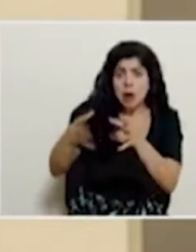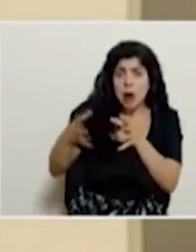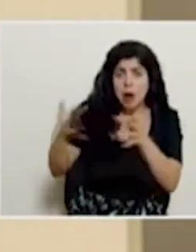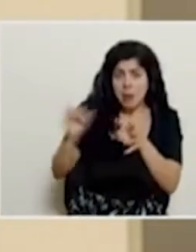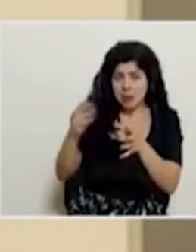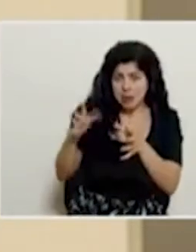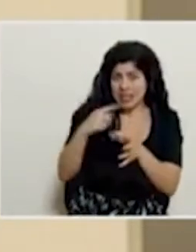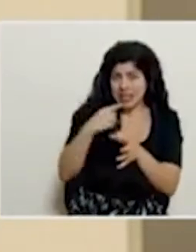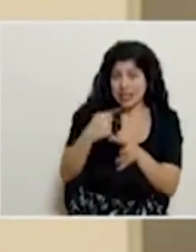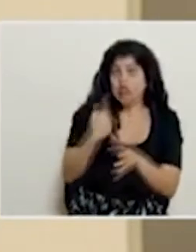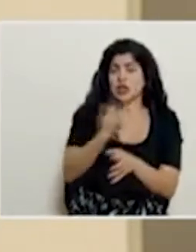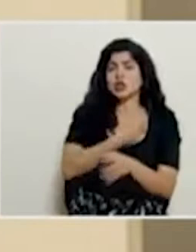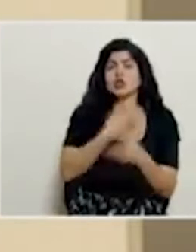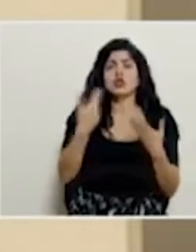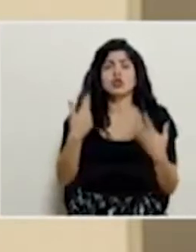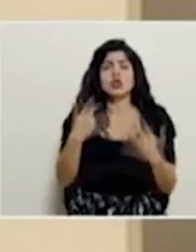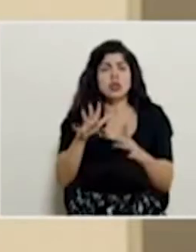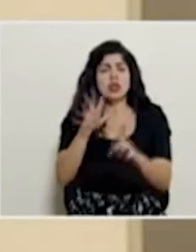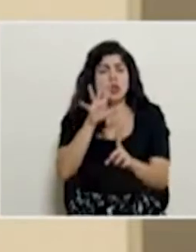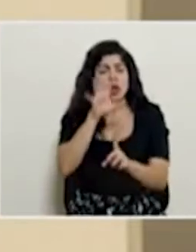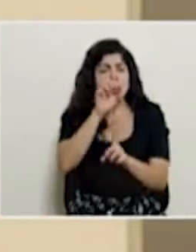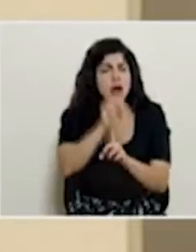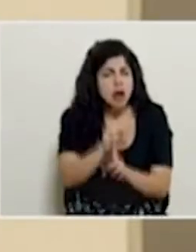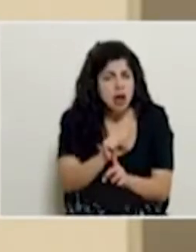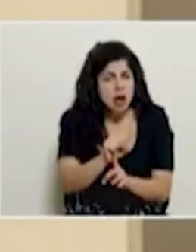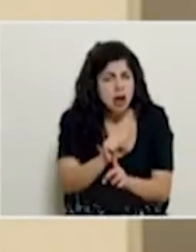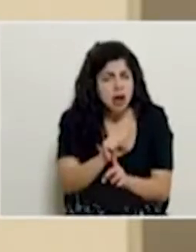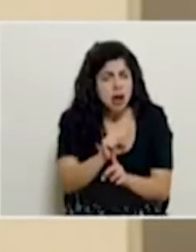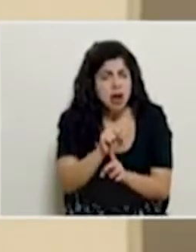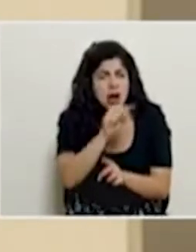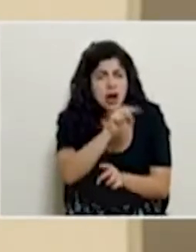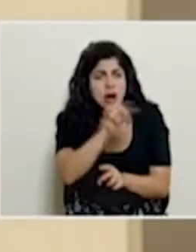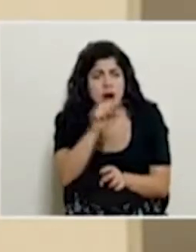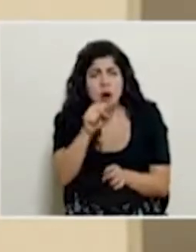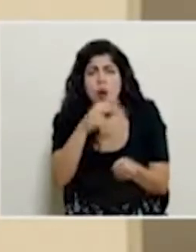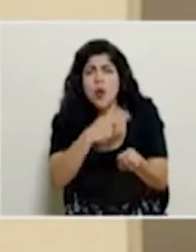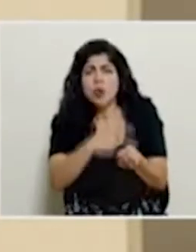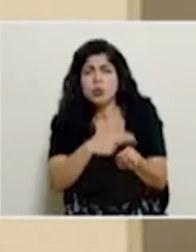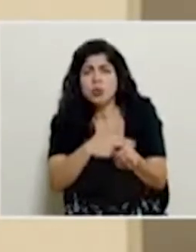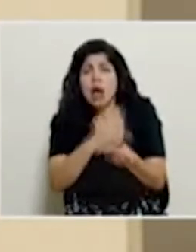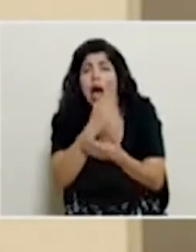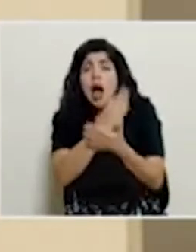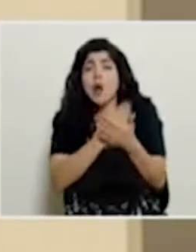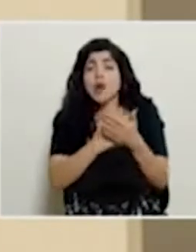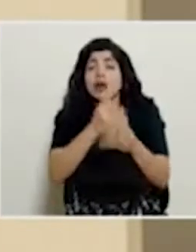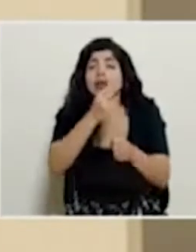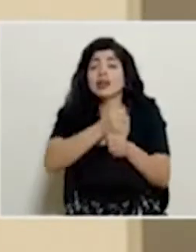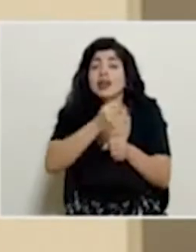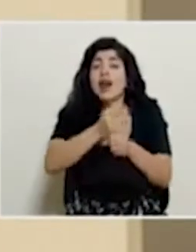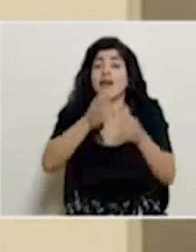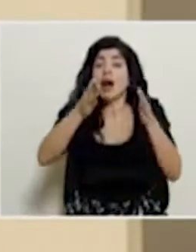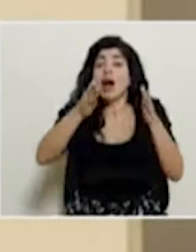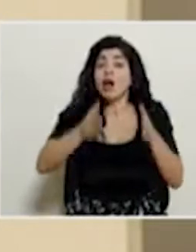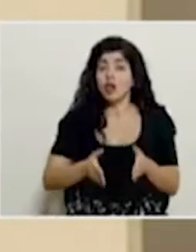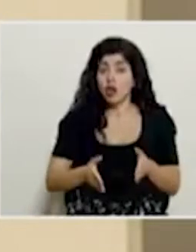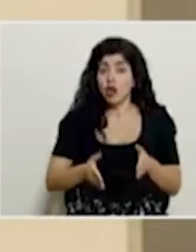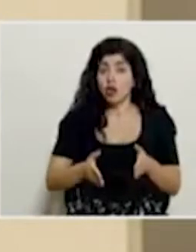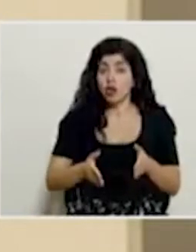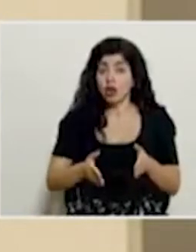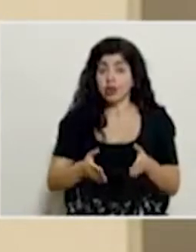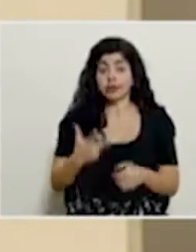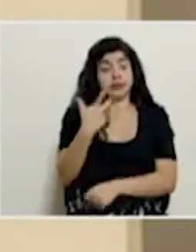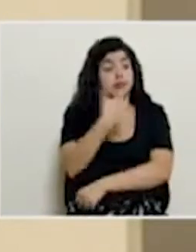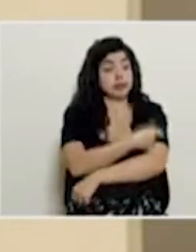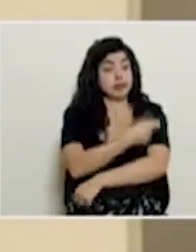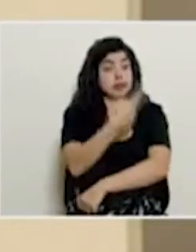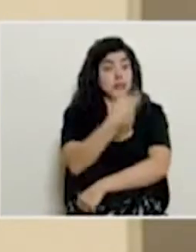varios centros de salud algunos funcionarios que a pesar de completar sus 2 dosis de vacuna han dado positivos.